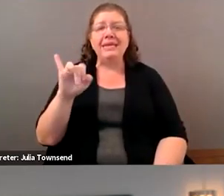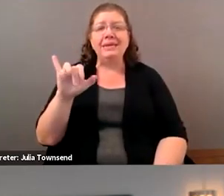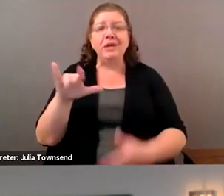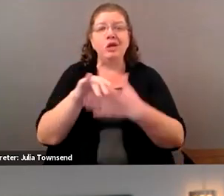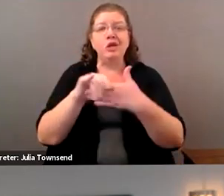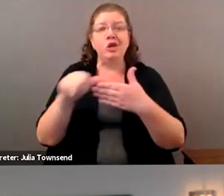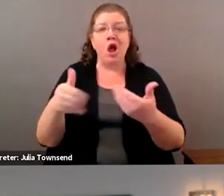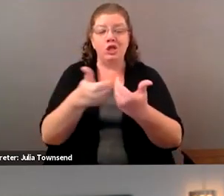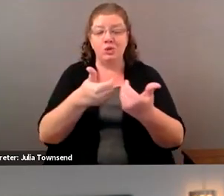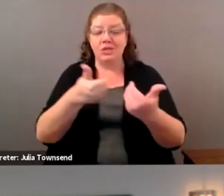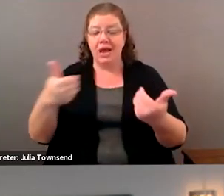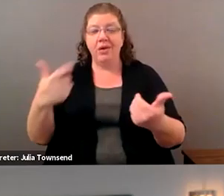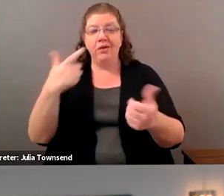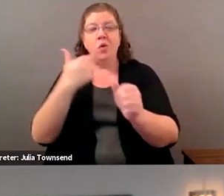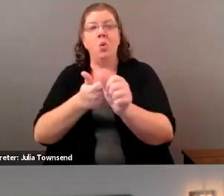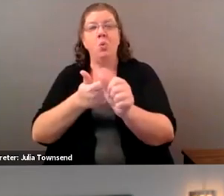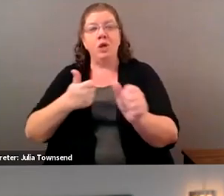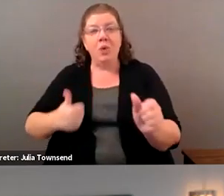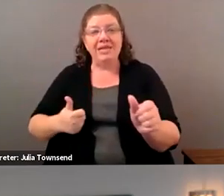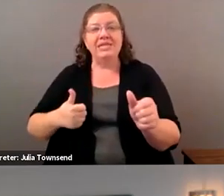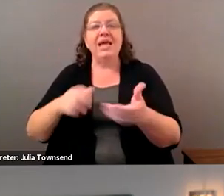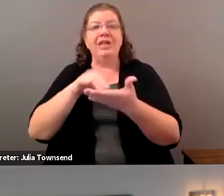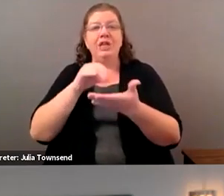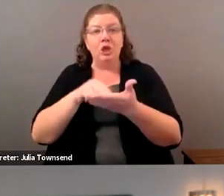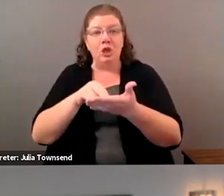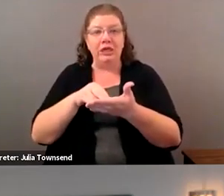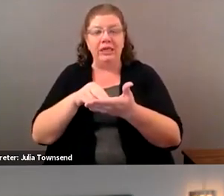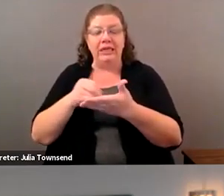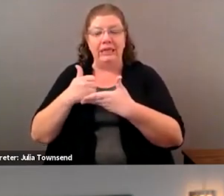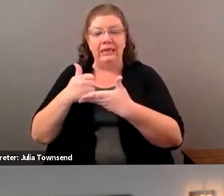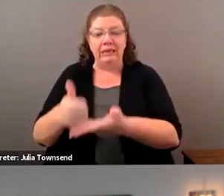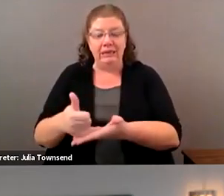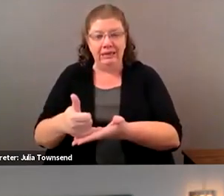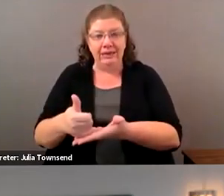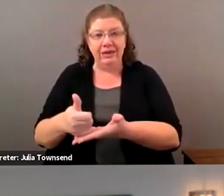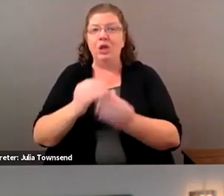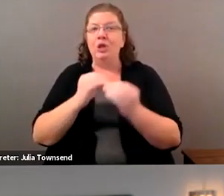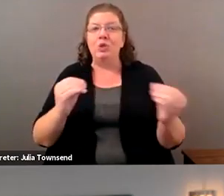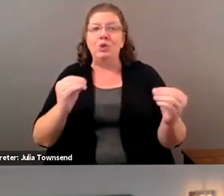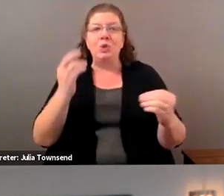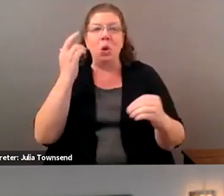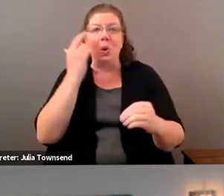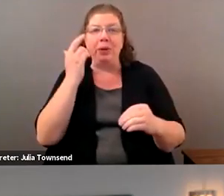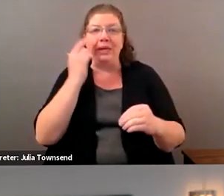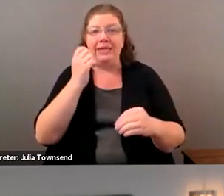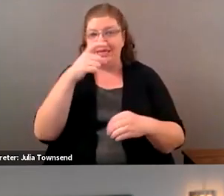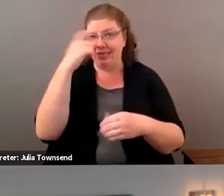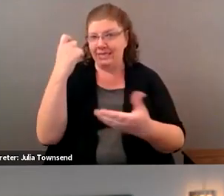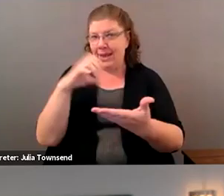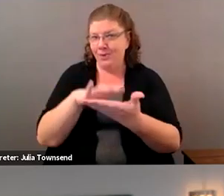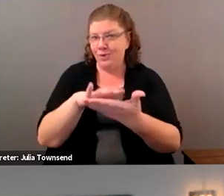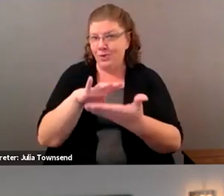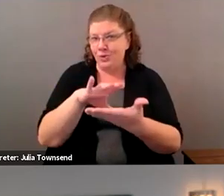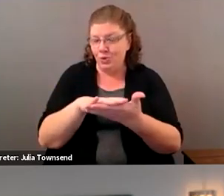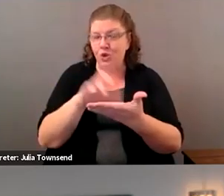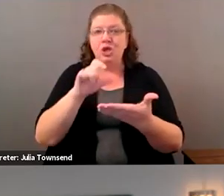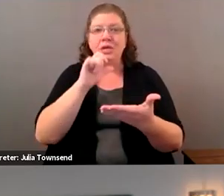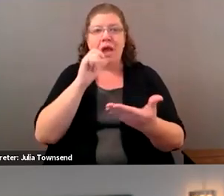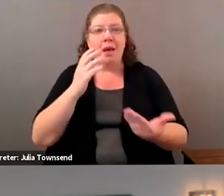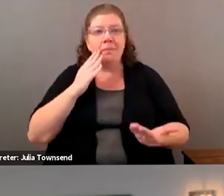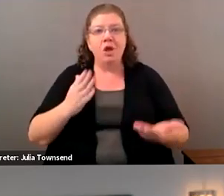se establecieron para la mitigación de la reversión electo y no hay absolutamente no hay razón la cruz cola verano no deben ser